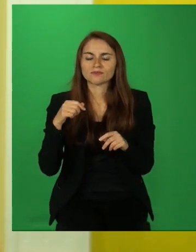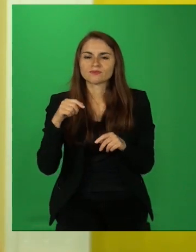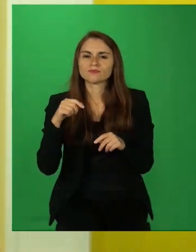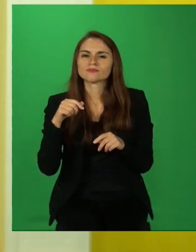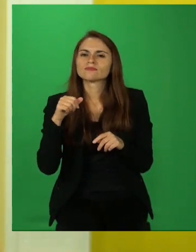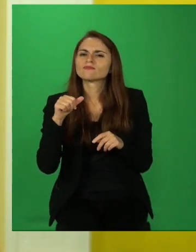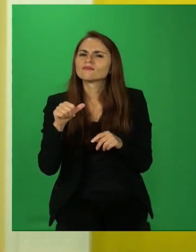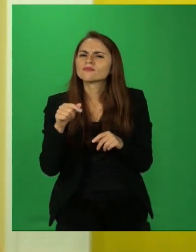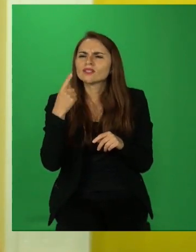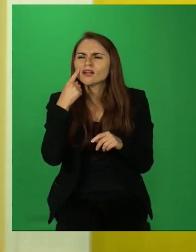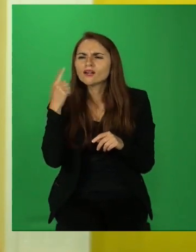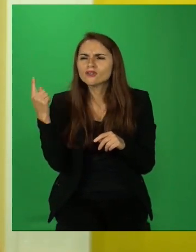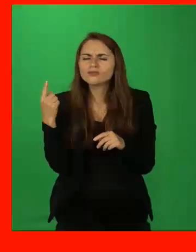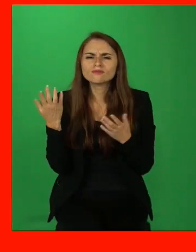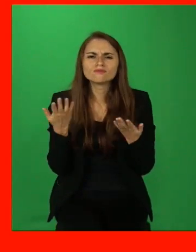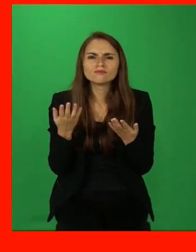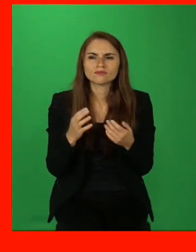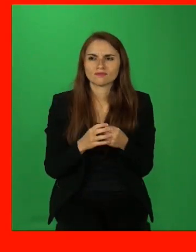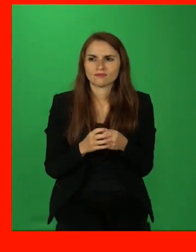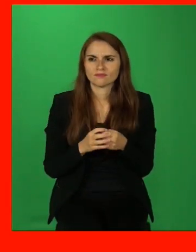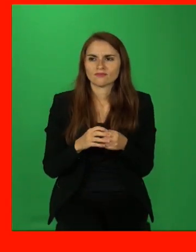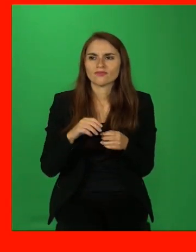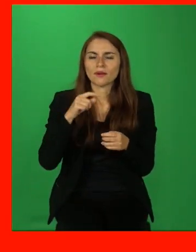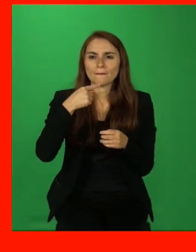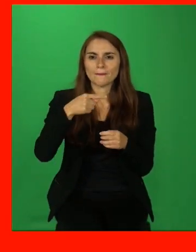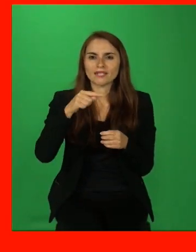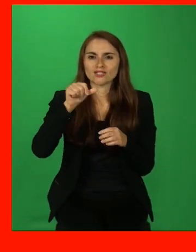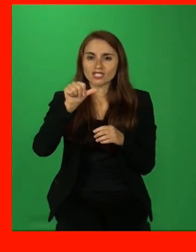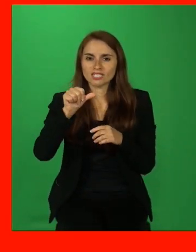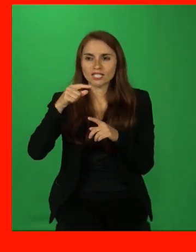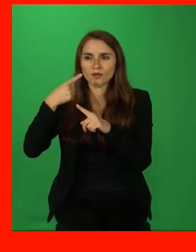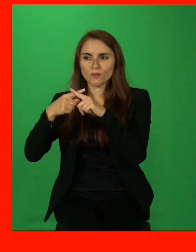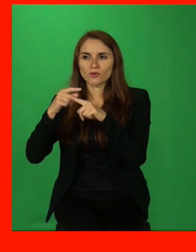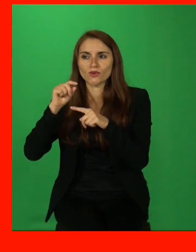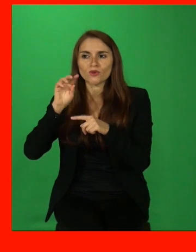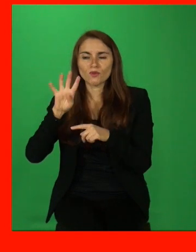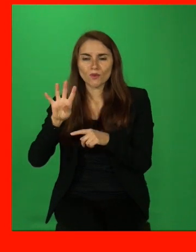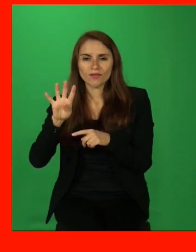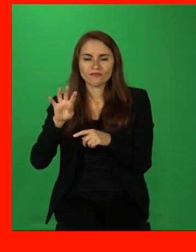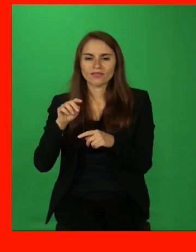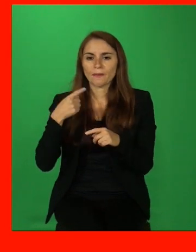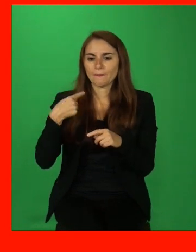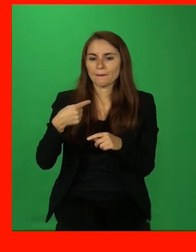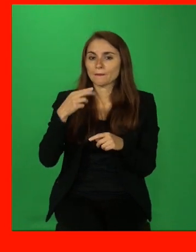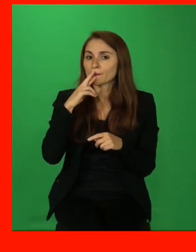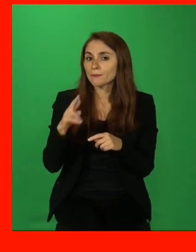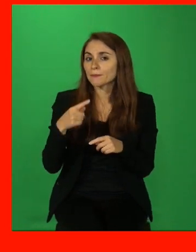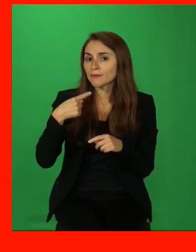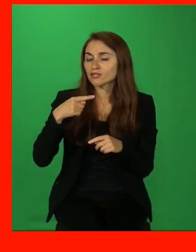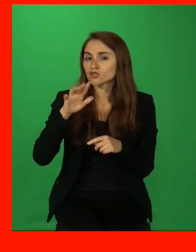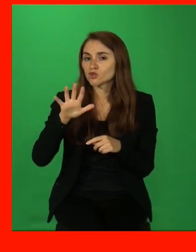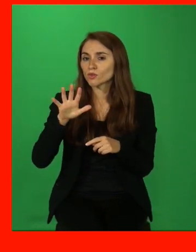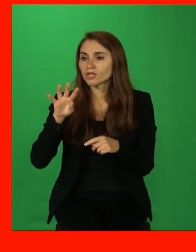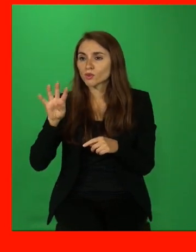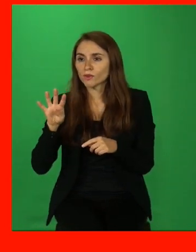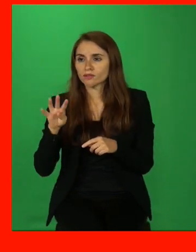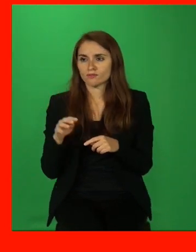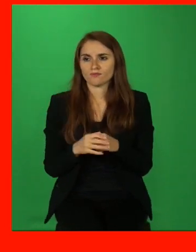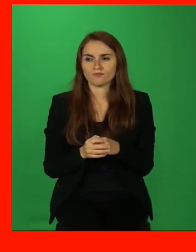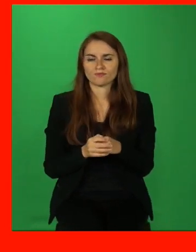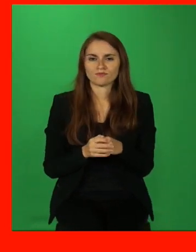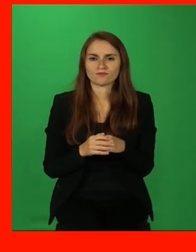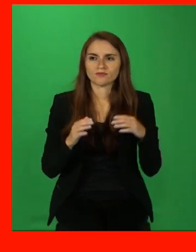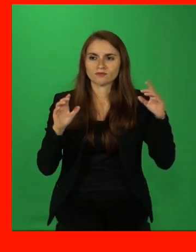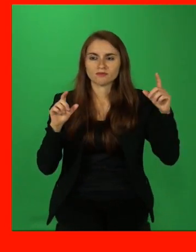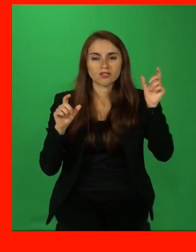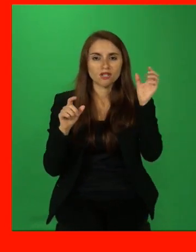por 9 positivo 54 negativos profesores qué pasa con el 7 el 7 que 2 son y todo entonces simplemente tú lo